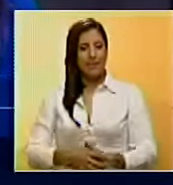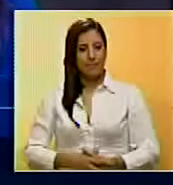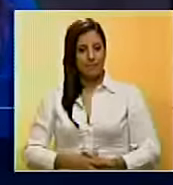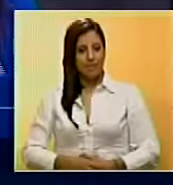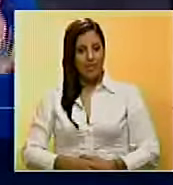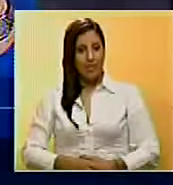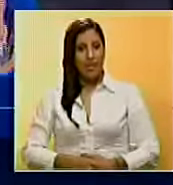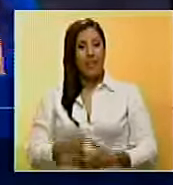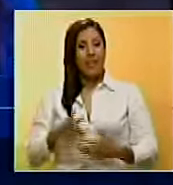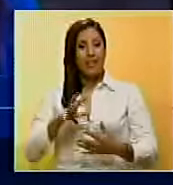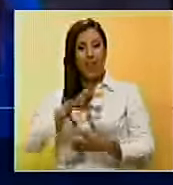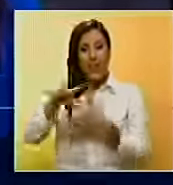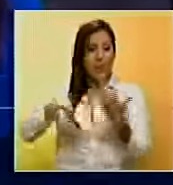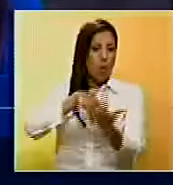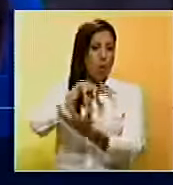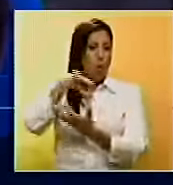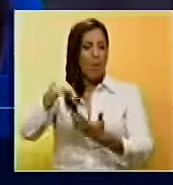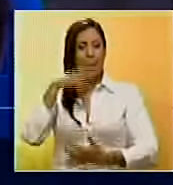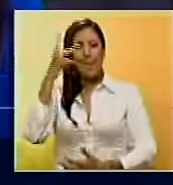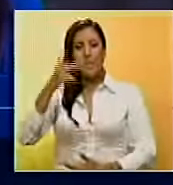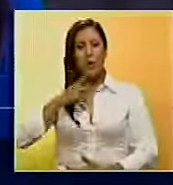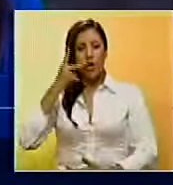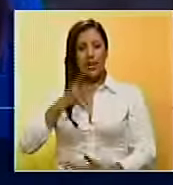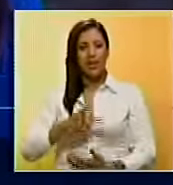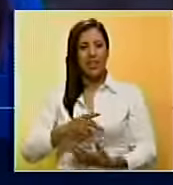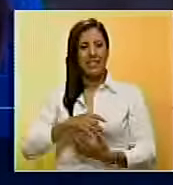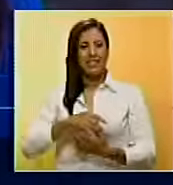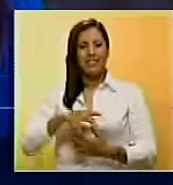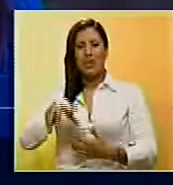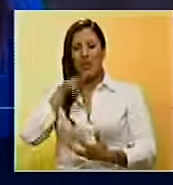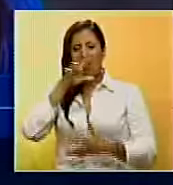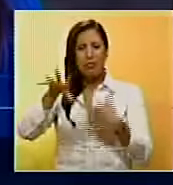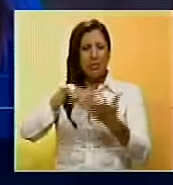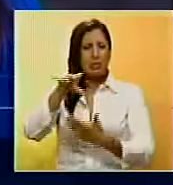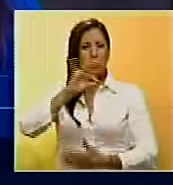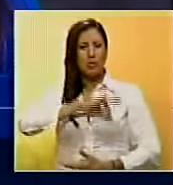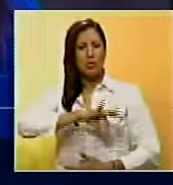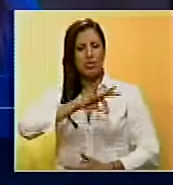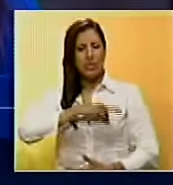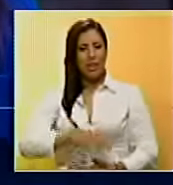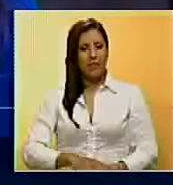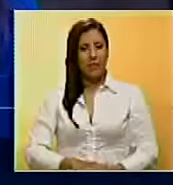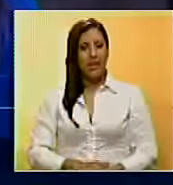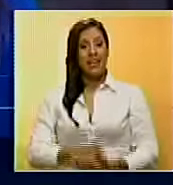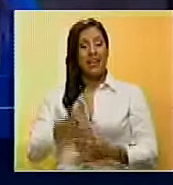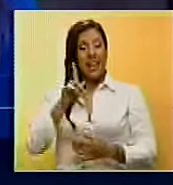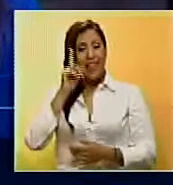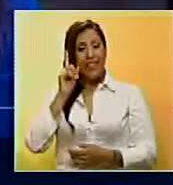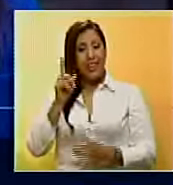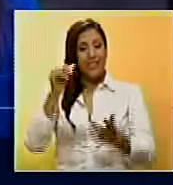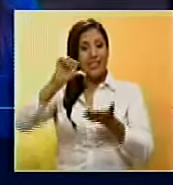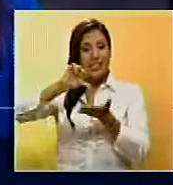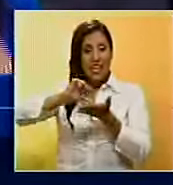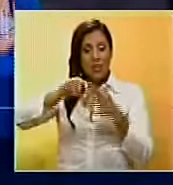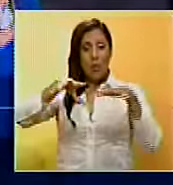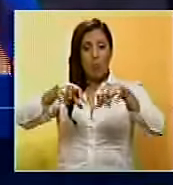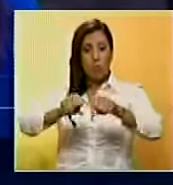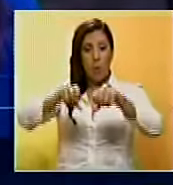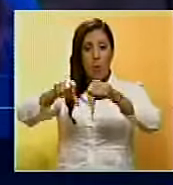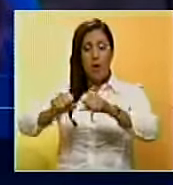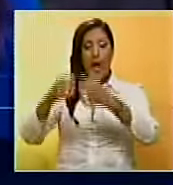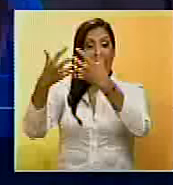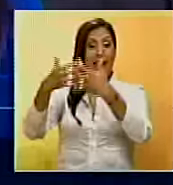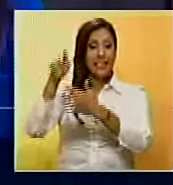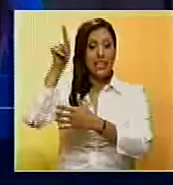ocurriría? La desestabilización política, la inestabilidad social, y eso es algo que los centros imperiales, que los